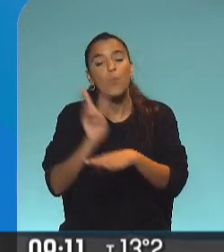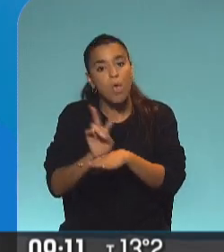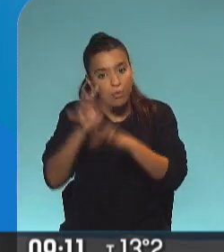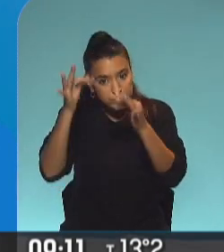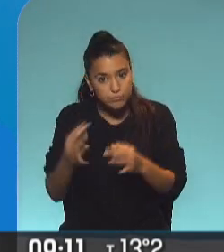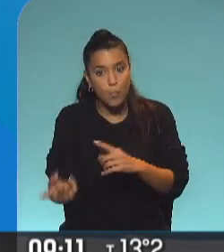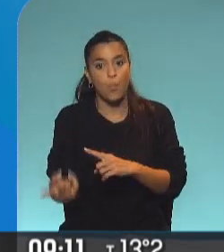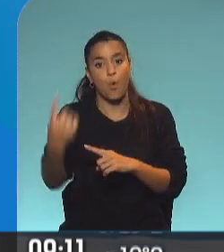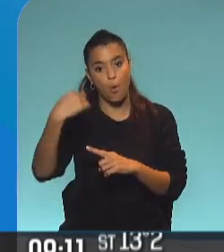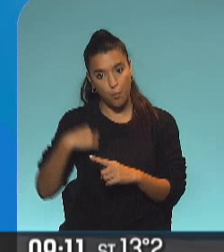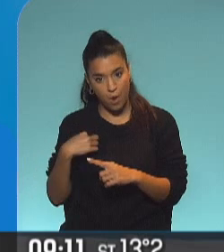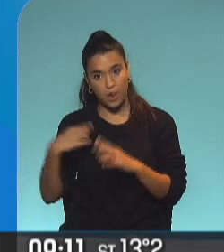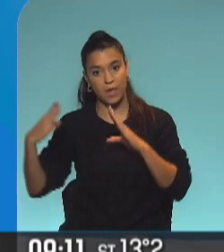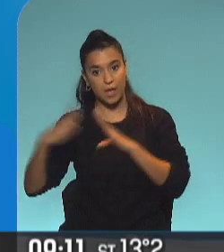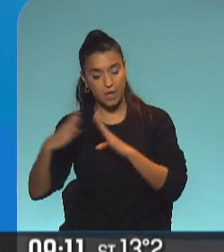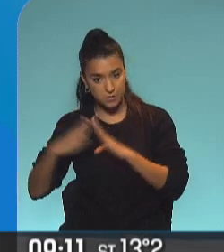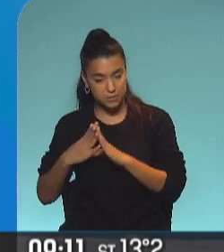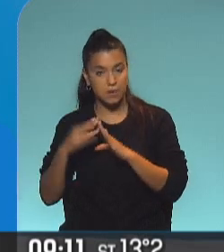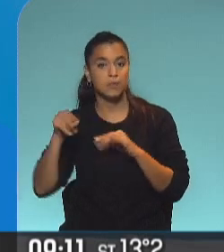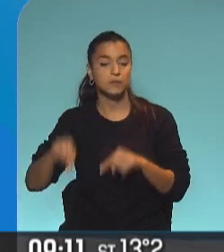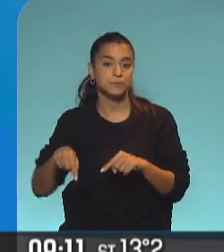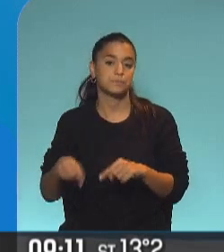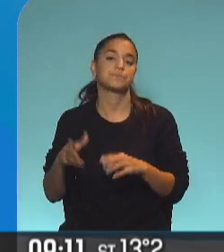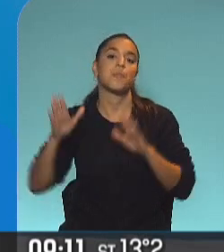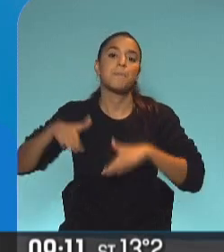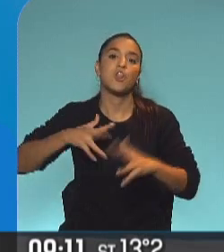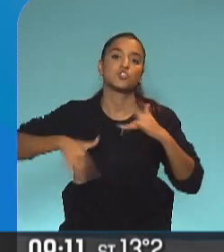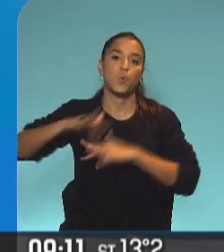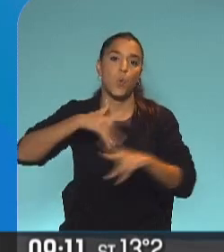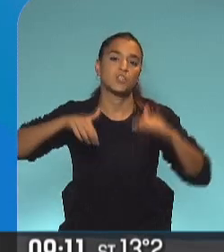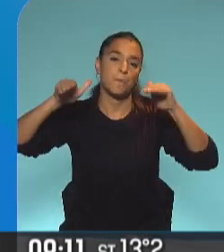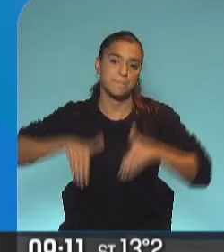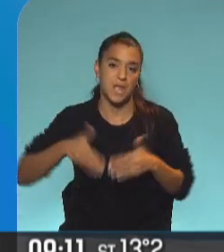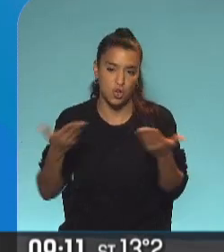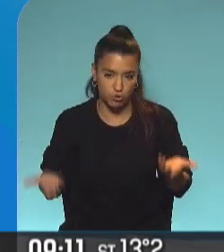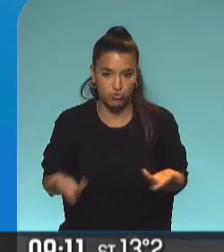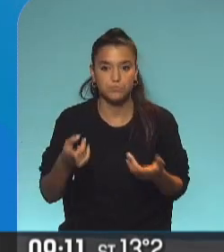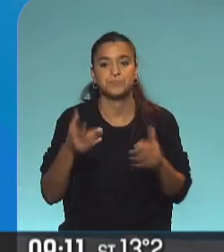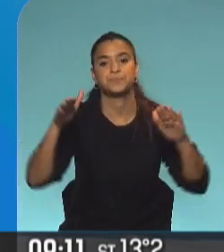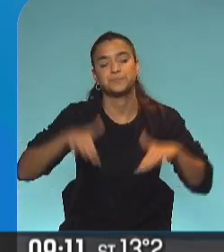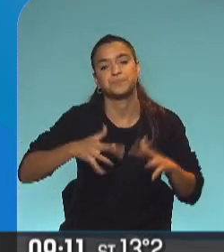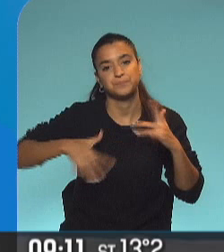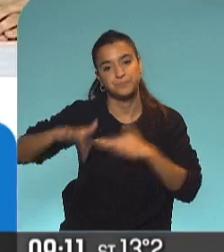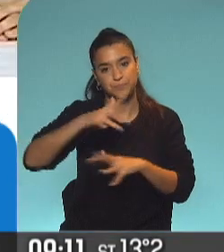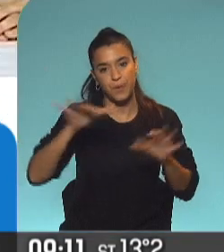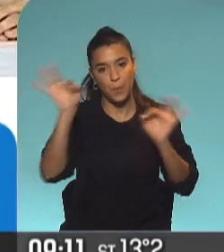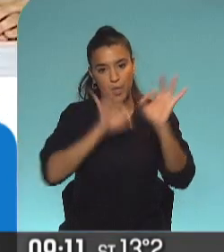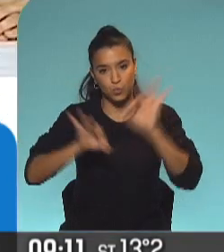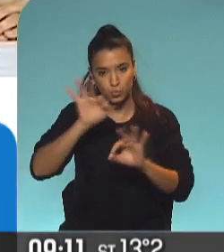y volver a casa para mantener la menor circulación posible de personas y disminuir la transmisión